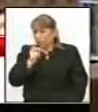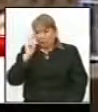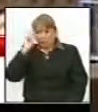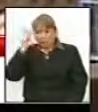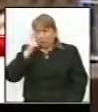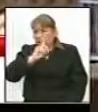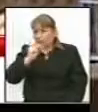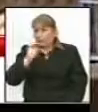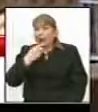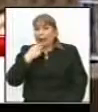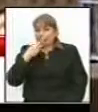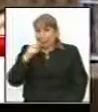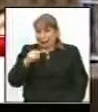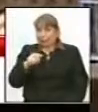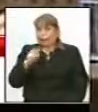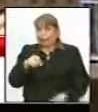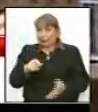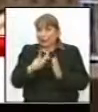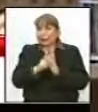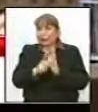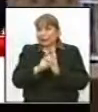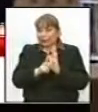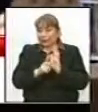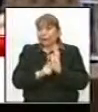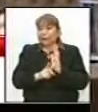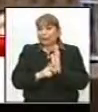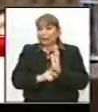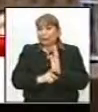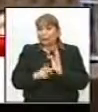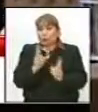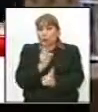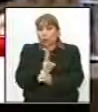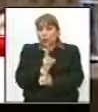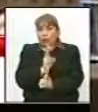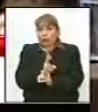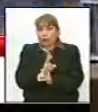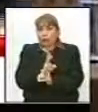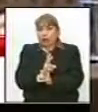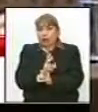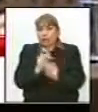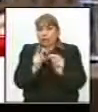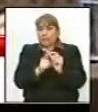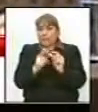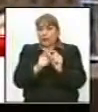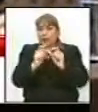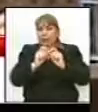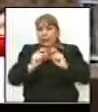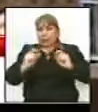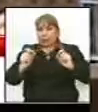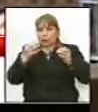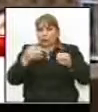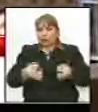eso, también hay legislación en Alemania para cuidar que los términos se usen